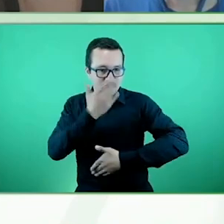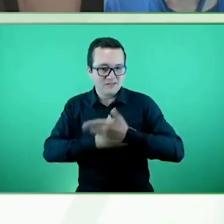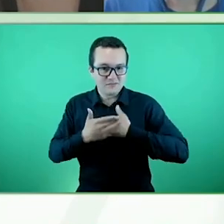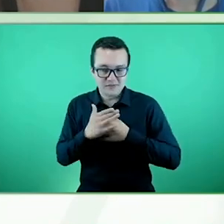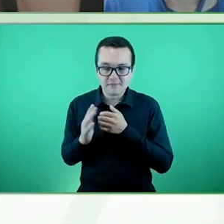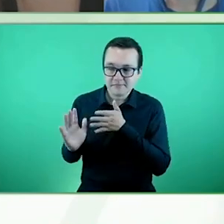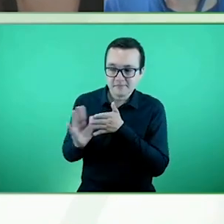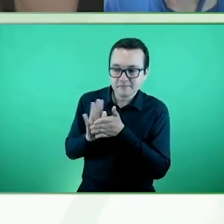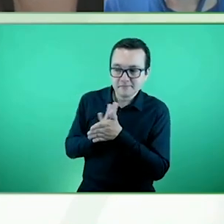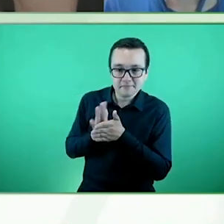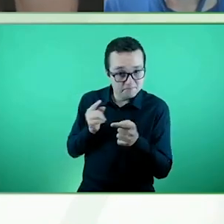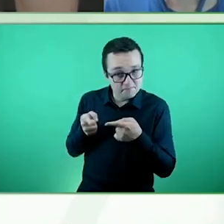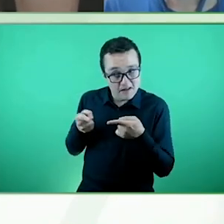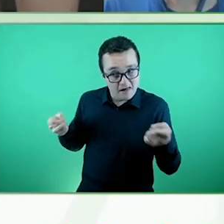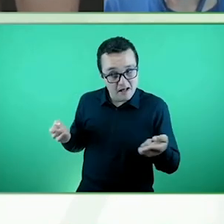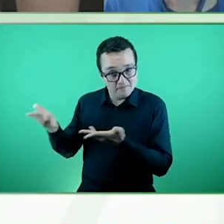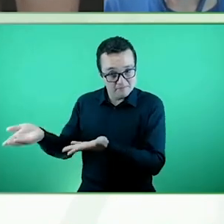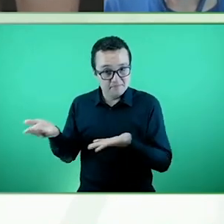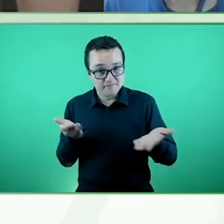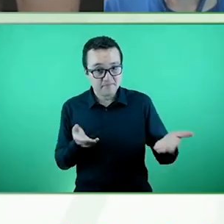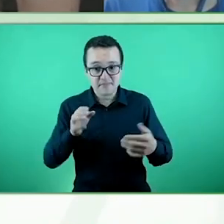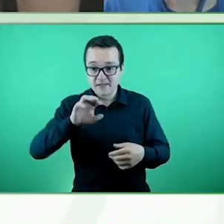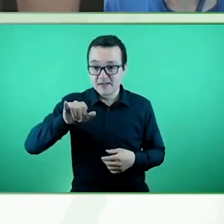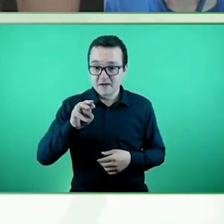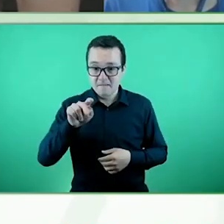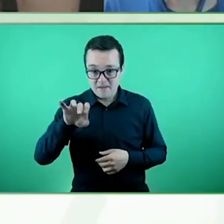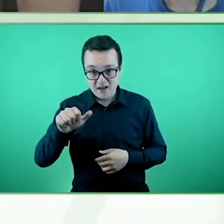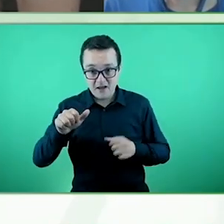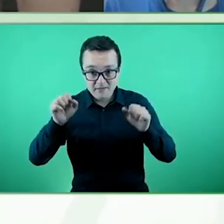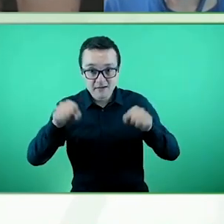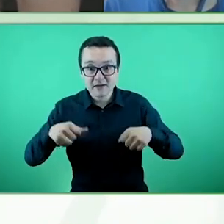Jimena, el micrófono es todo tuyo.